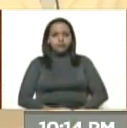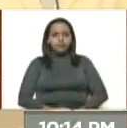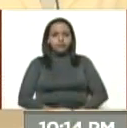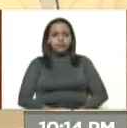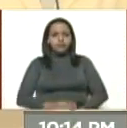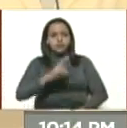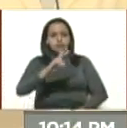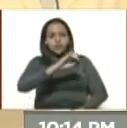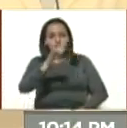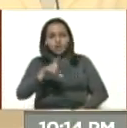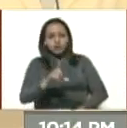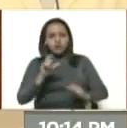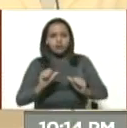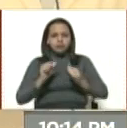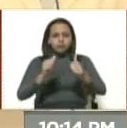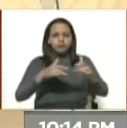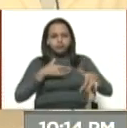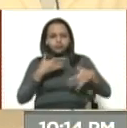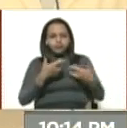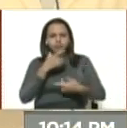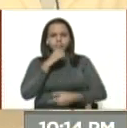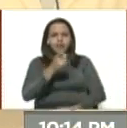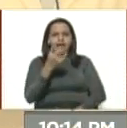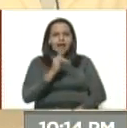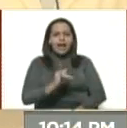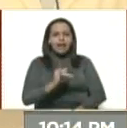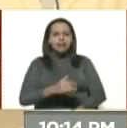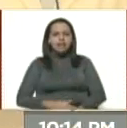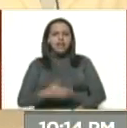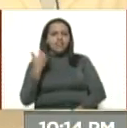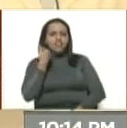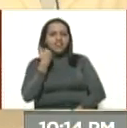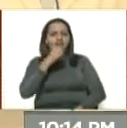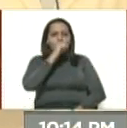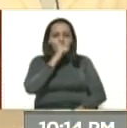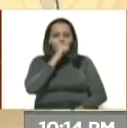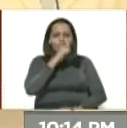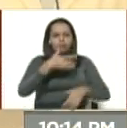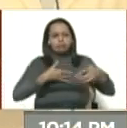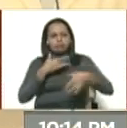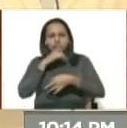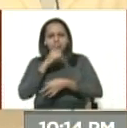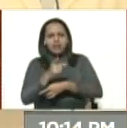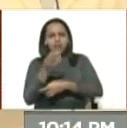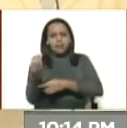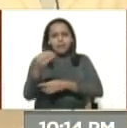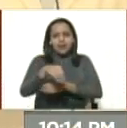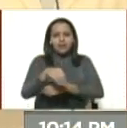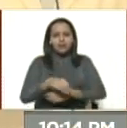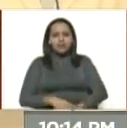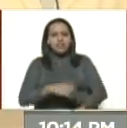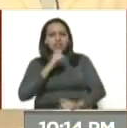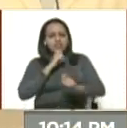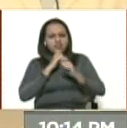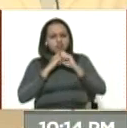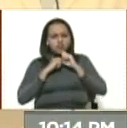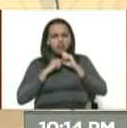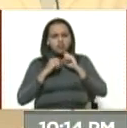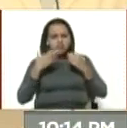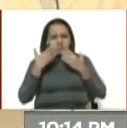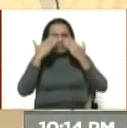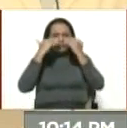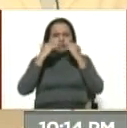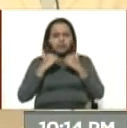2 de julio inició síntomas que se caracterizaban por fiebre, tos, malestar general, y a eso se le agregó dificultad para